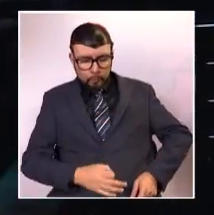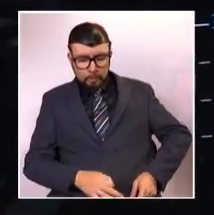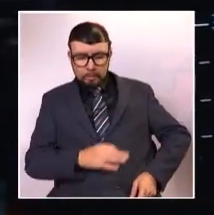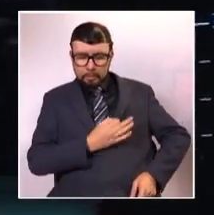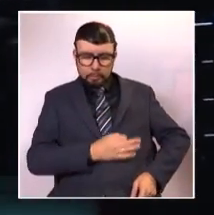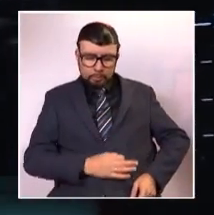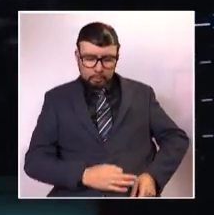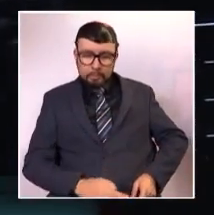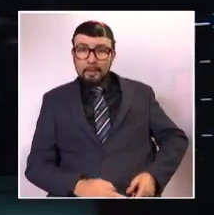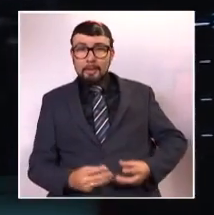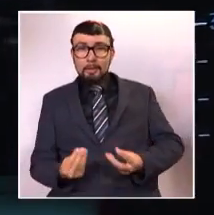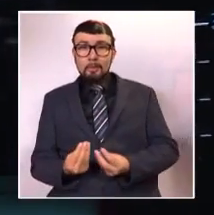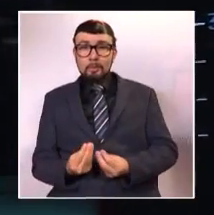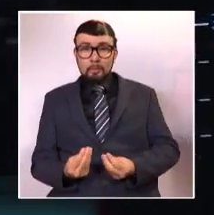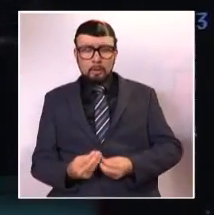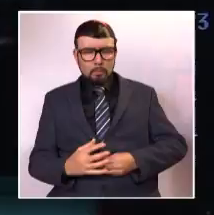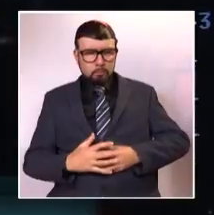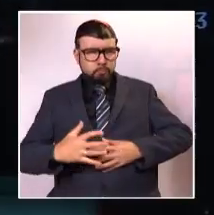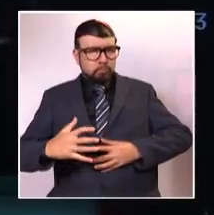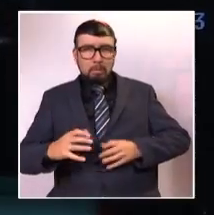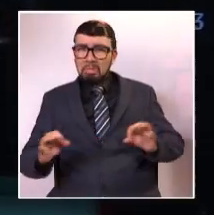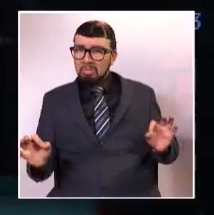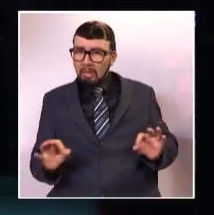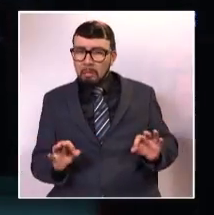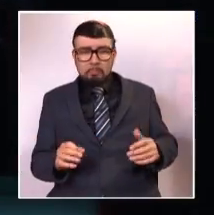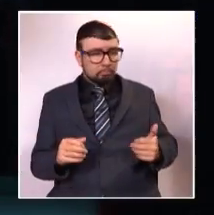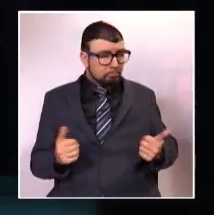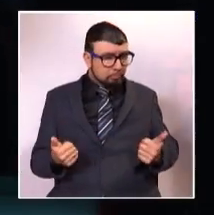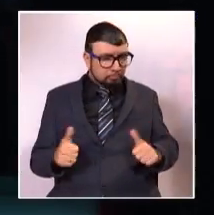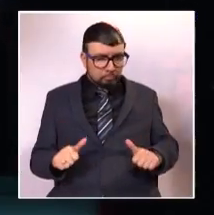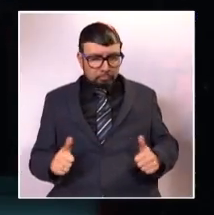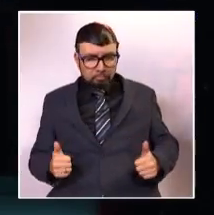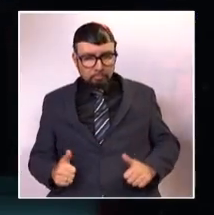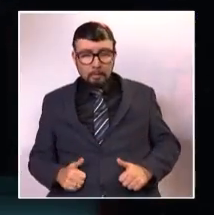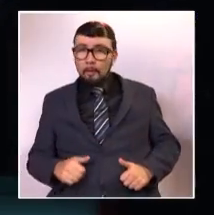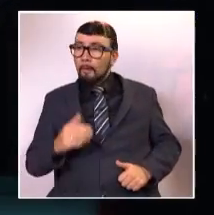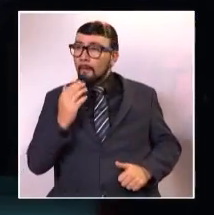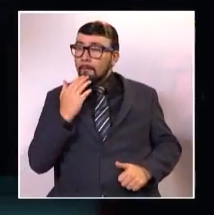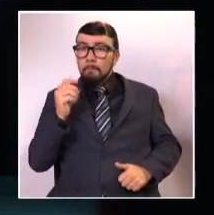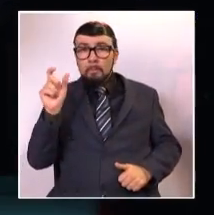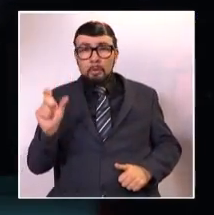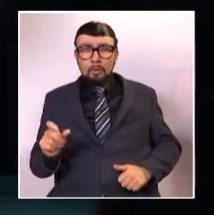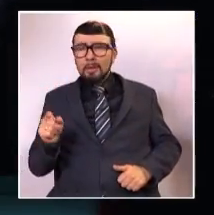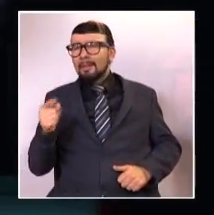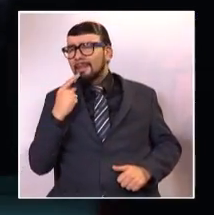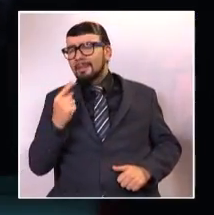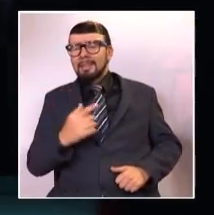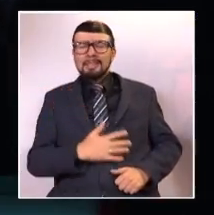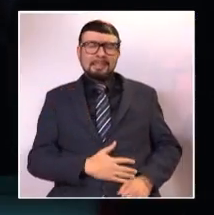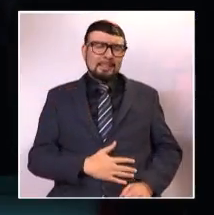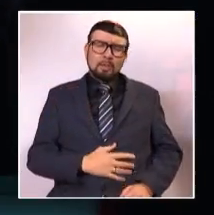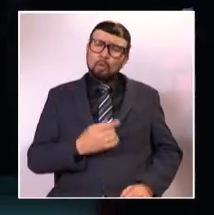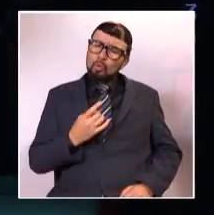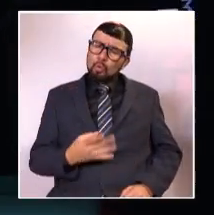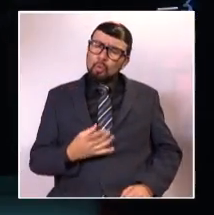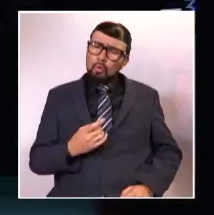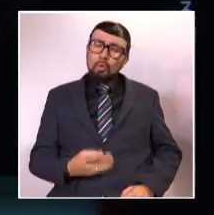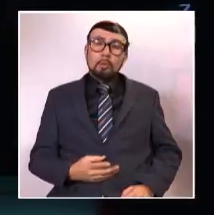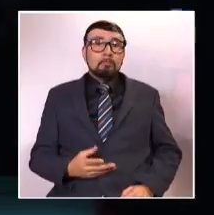testículo, que no estén dilatados, en especial si el paciente sugiere que hay algún dolor.